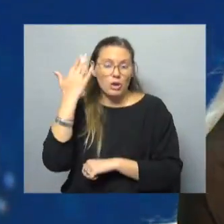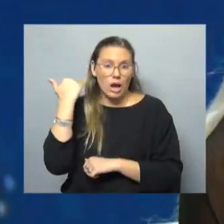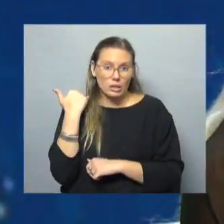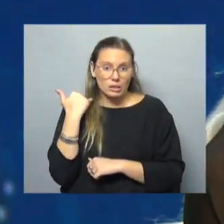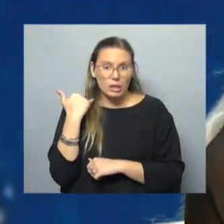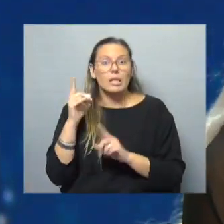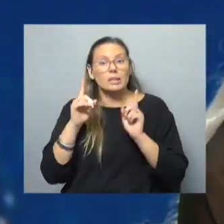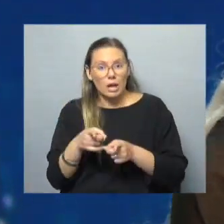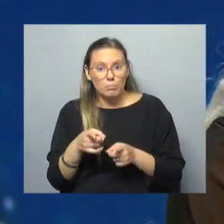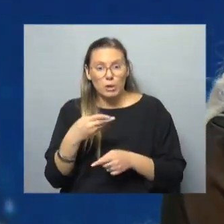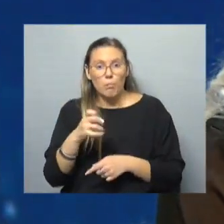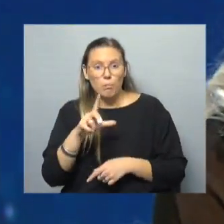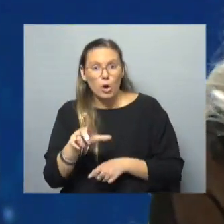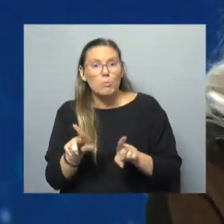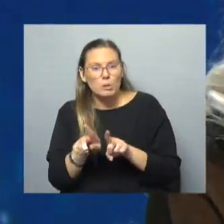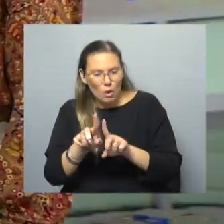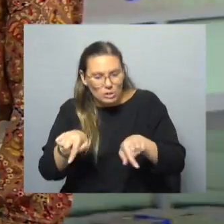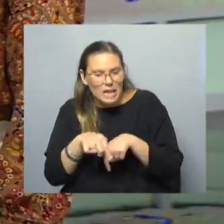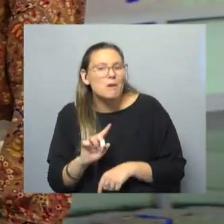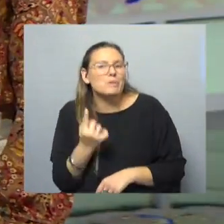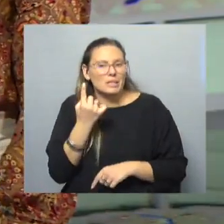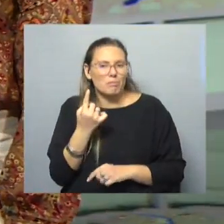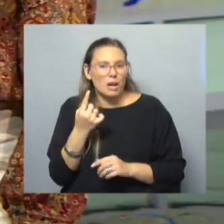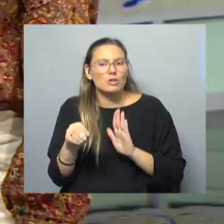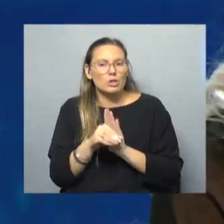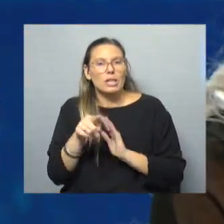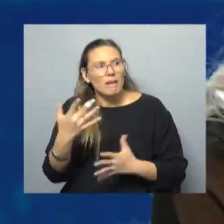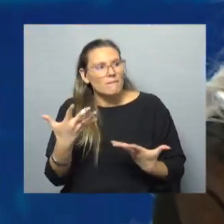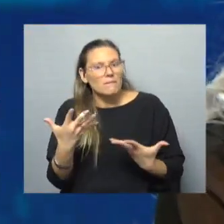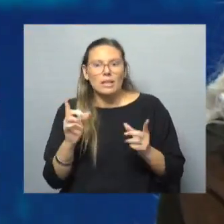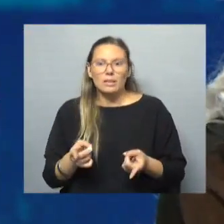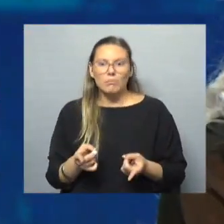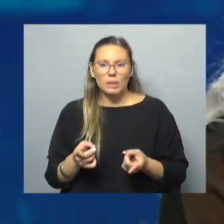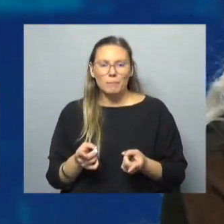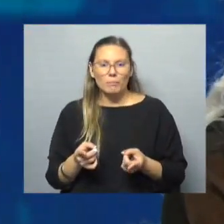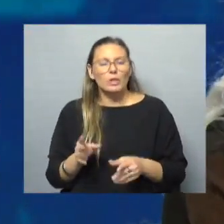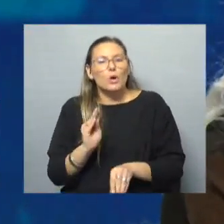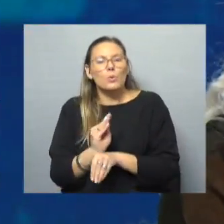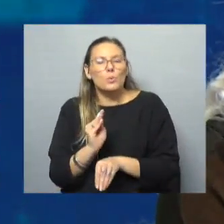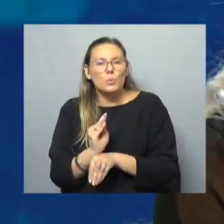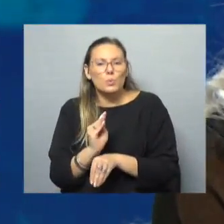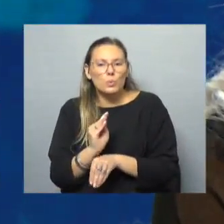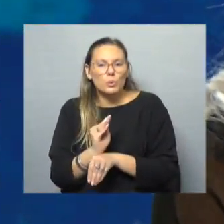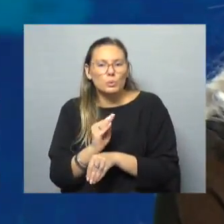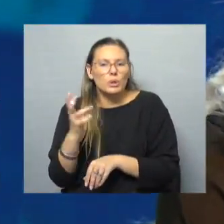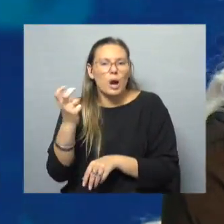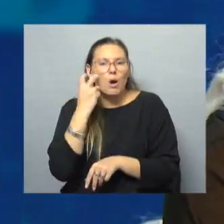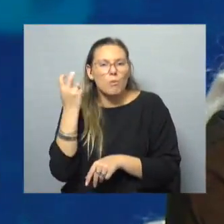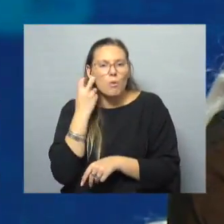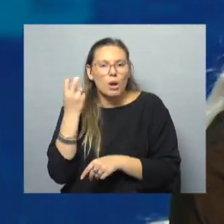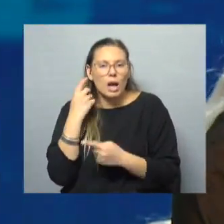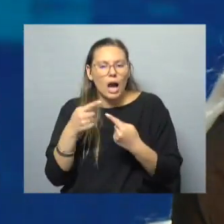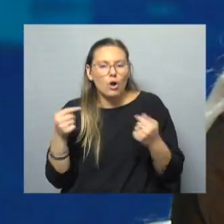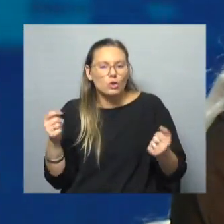que hemos hecho también una bol mismo en la sala principal. Y también es eso, como también es una cultura que busca la abundancia,